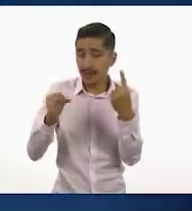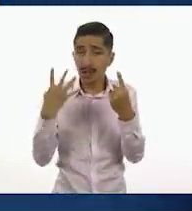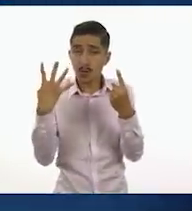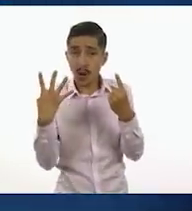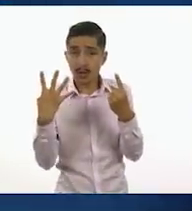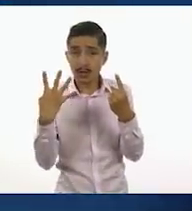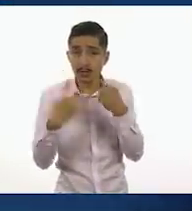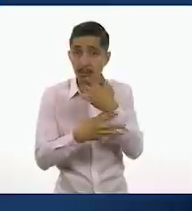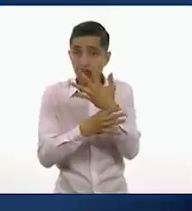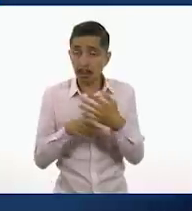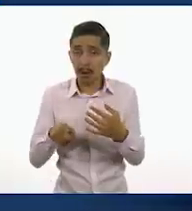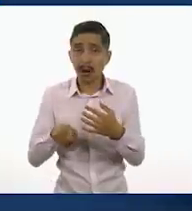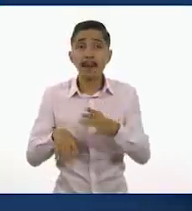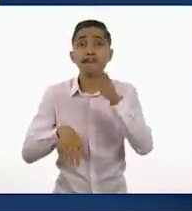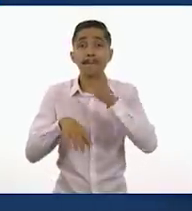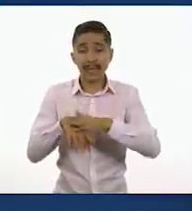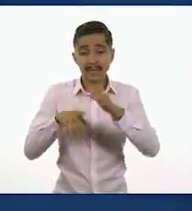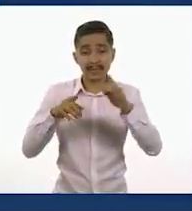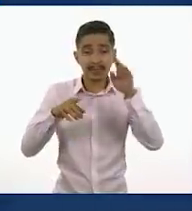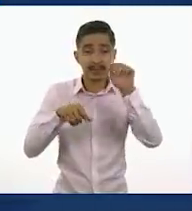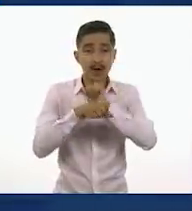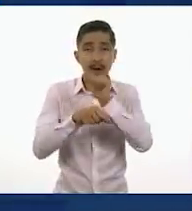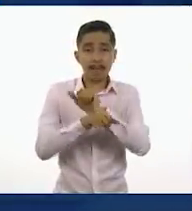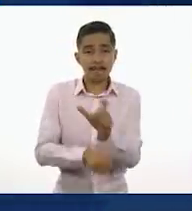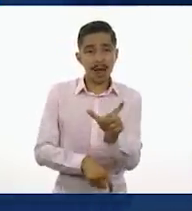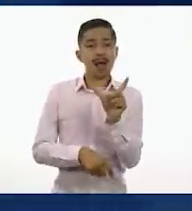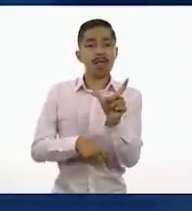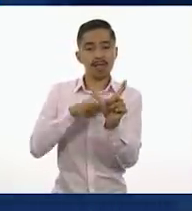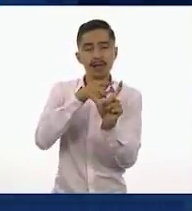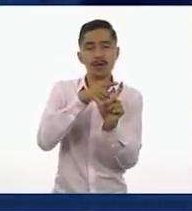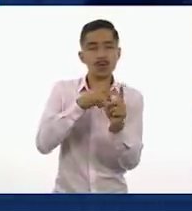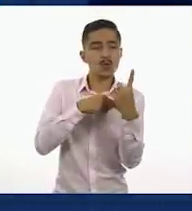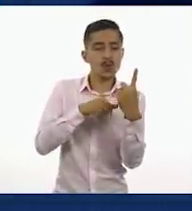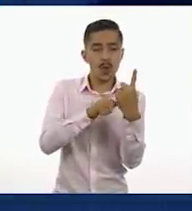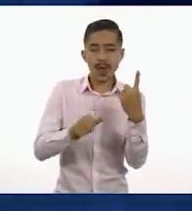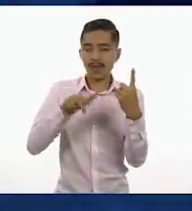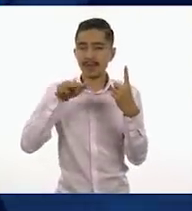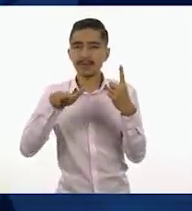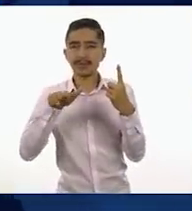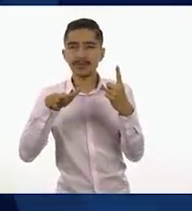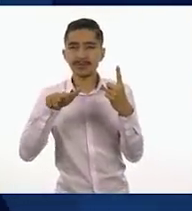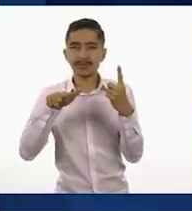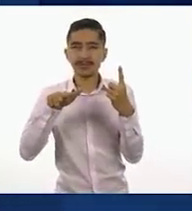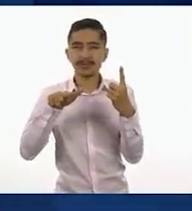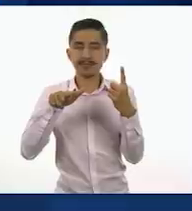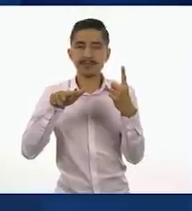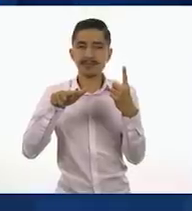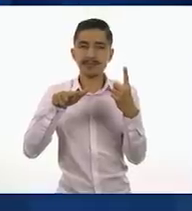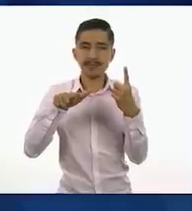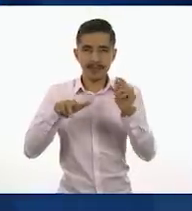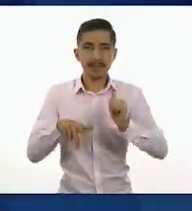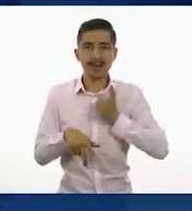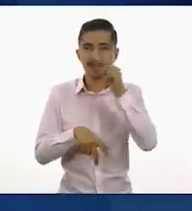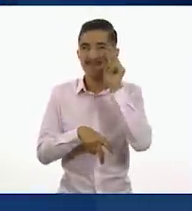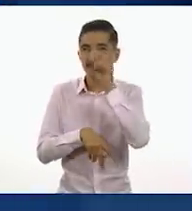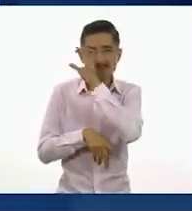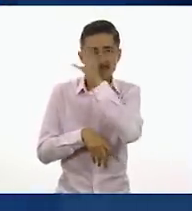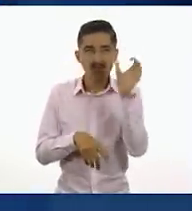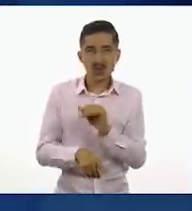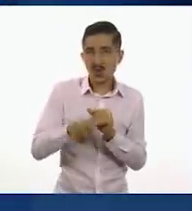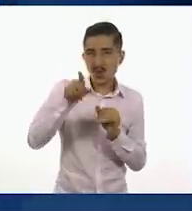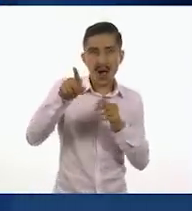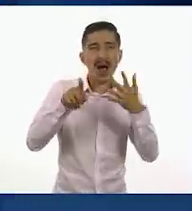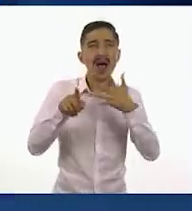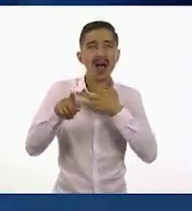1:64, mientras que el más grande tiene escala de 1:18. Podemos aprovechar que la foto trae también ahí